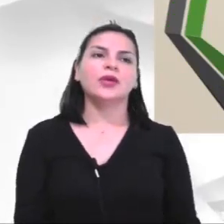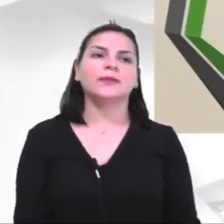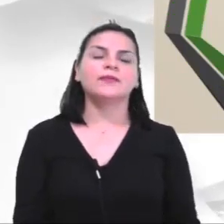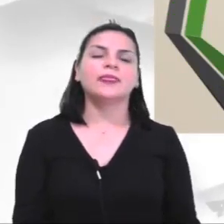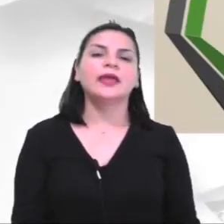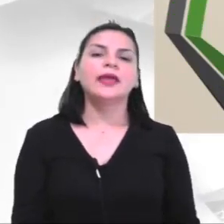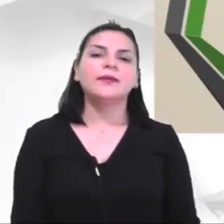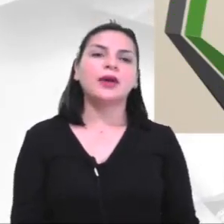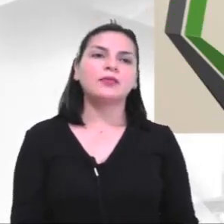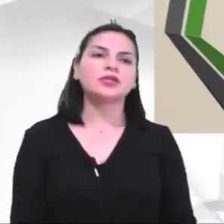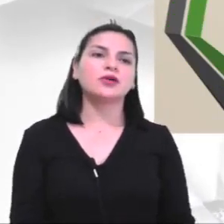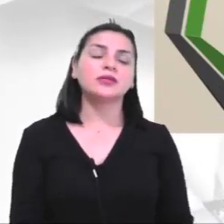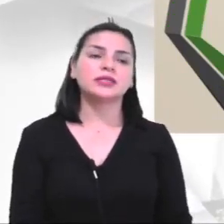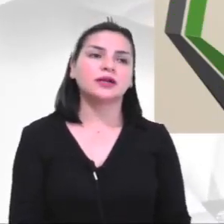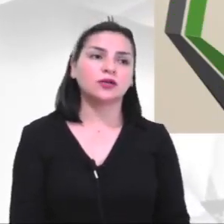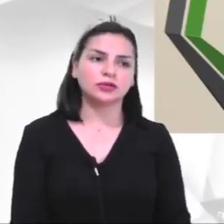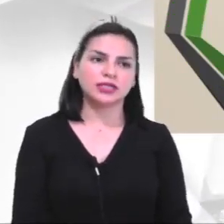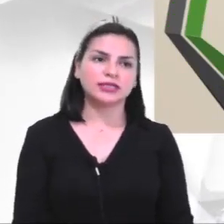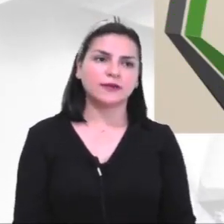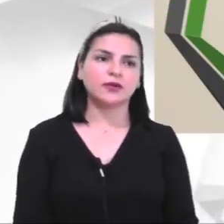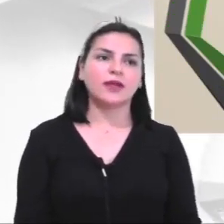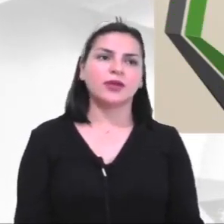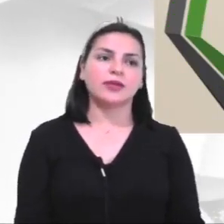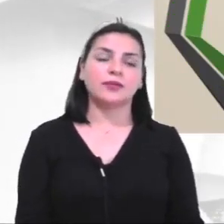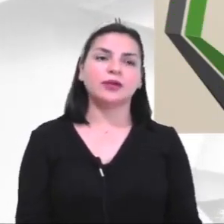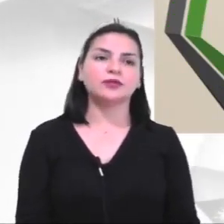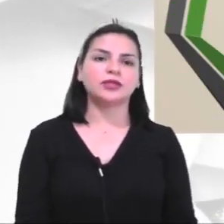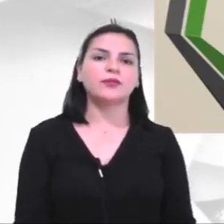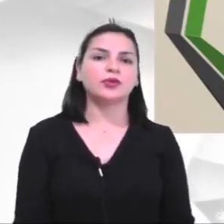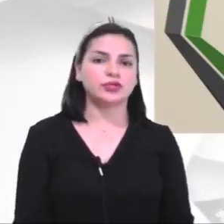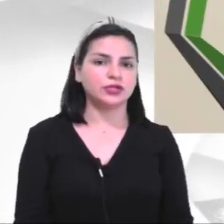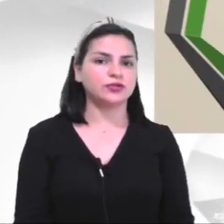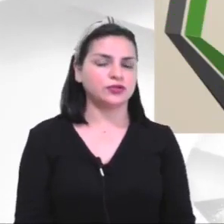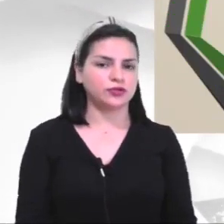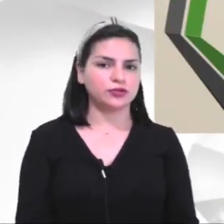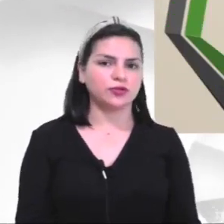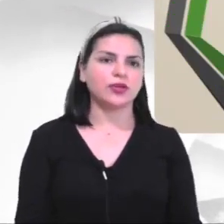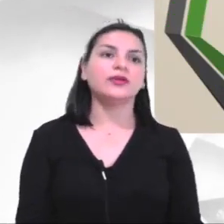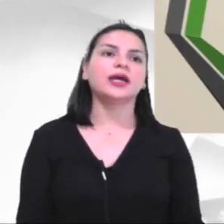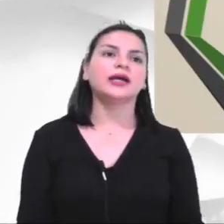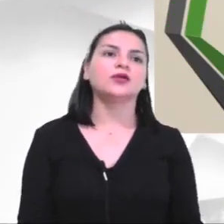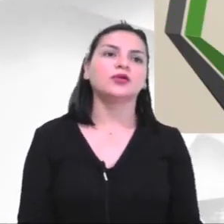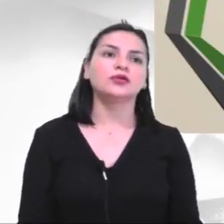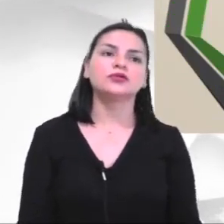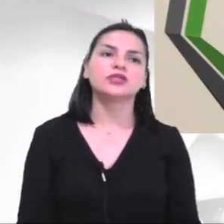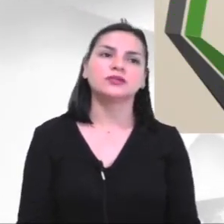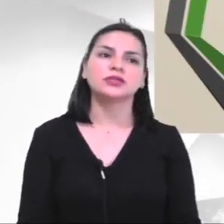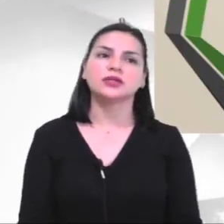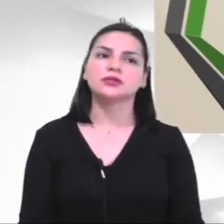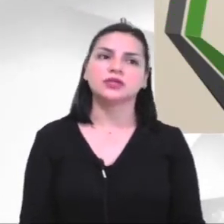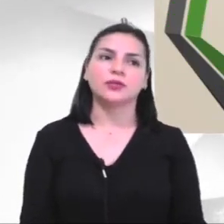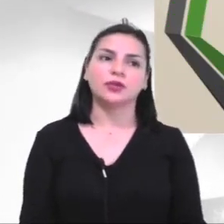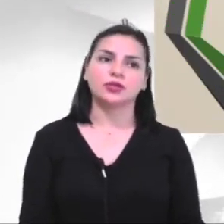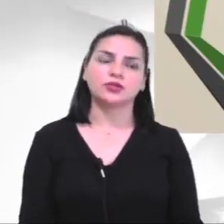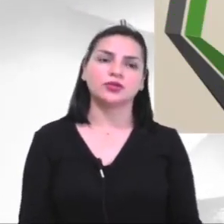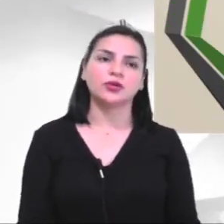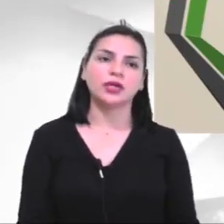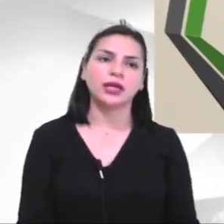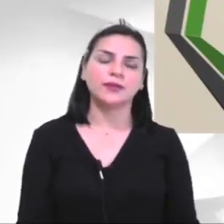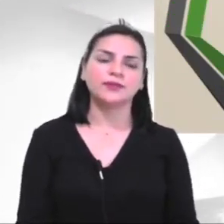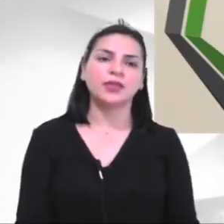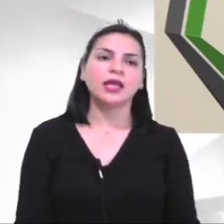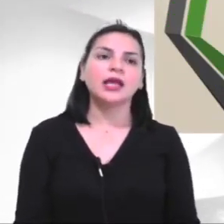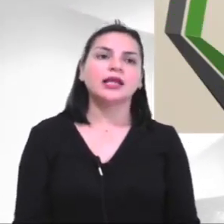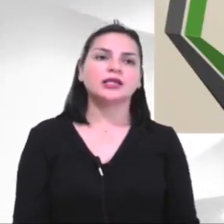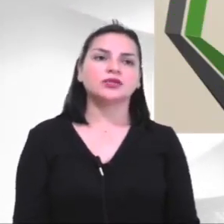Muy bien. Vamos a comenzar contestando la primera pregunta por si nosotros todavía no conocemos el concepto de